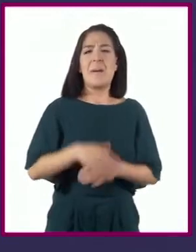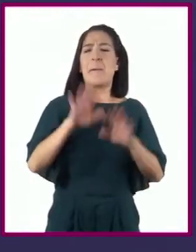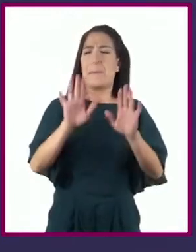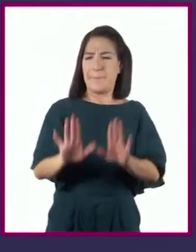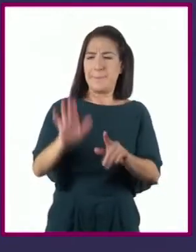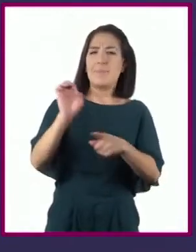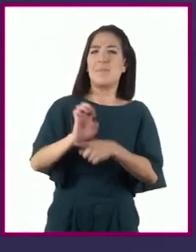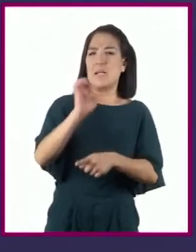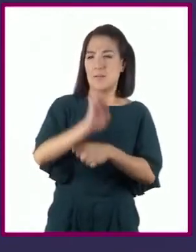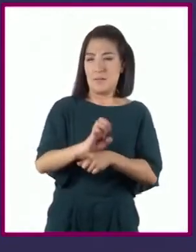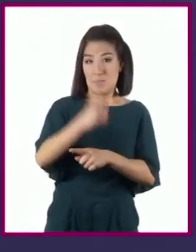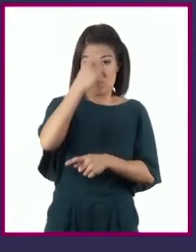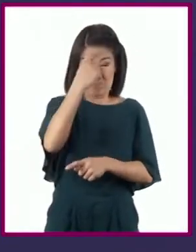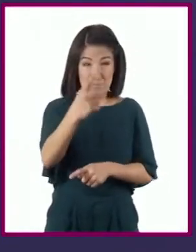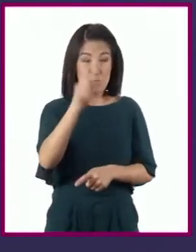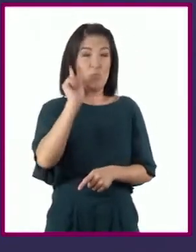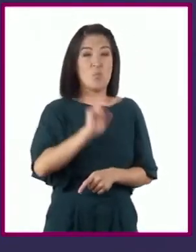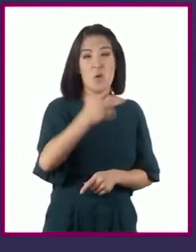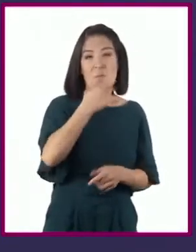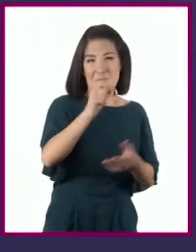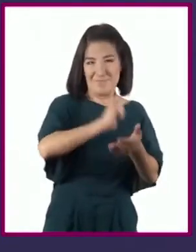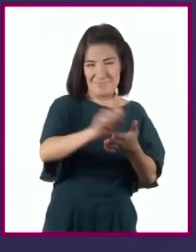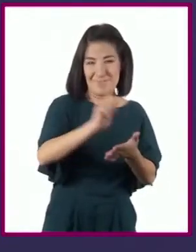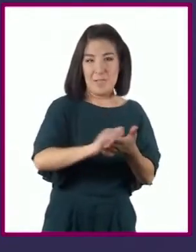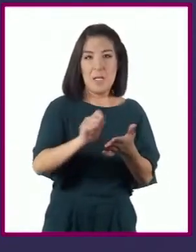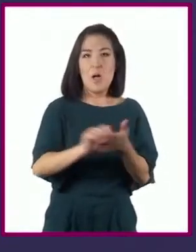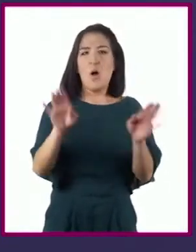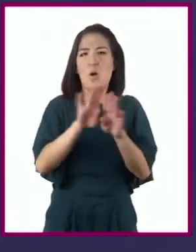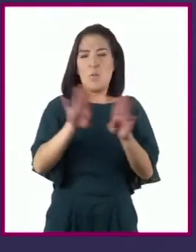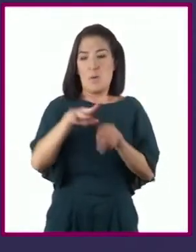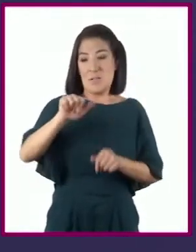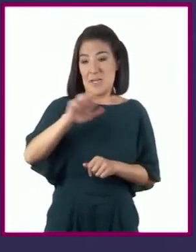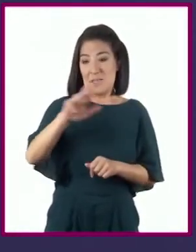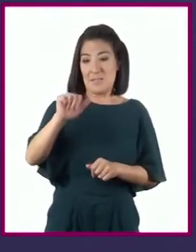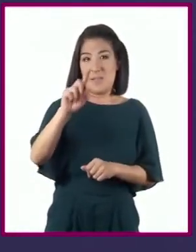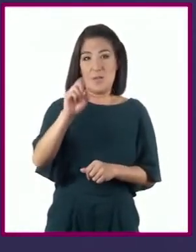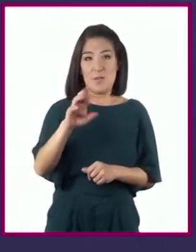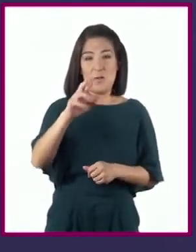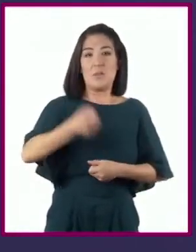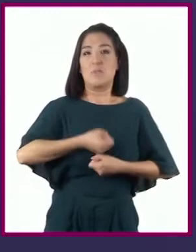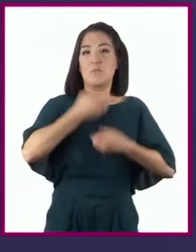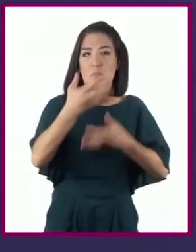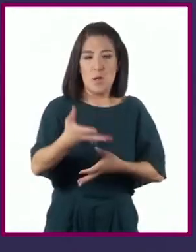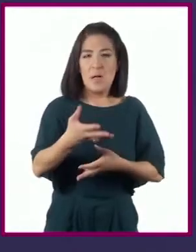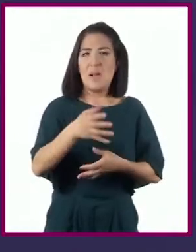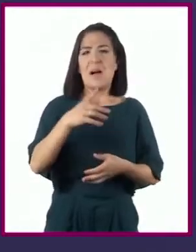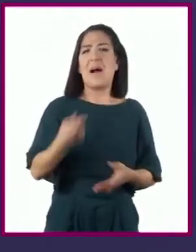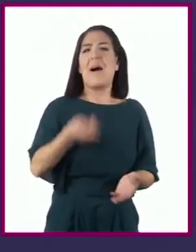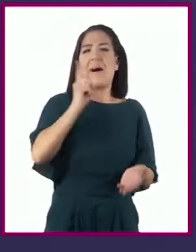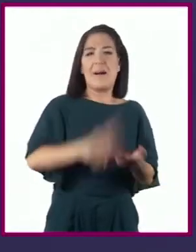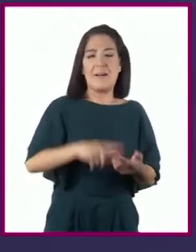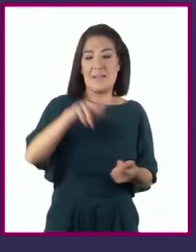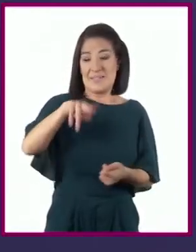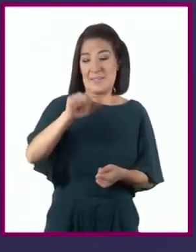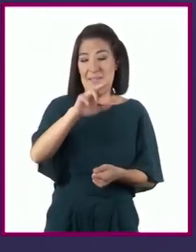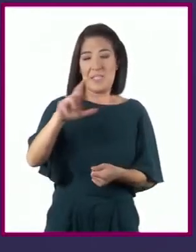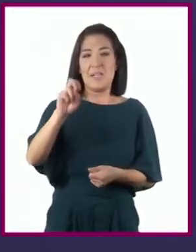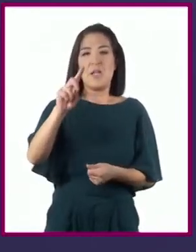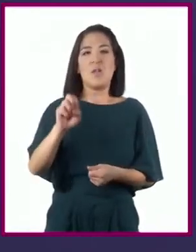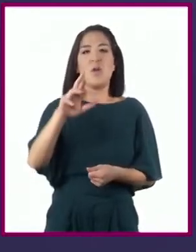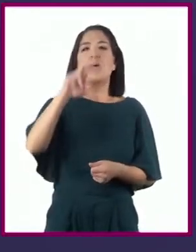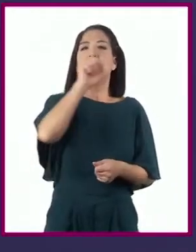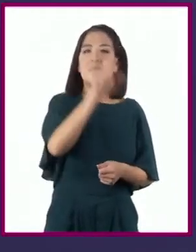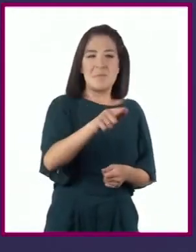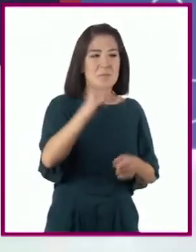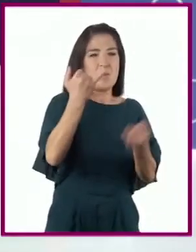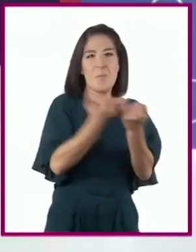Entonces, la autora o autor no es precisamente el narrador de la obra. Más bien, el narrador es una figura más dentro de los personajes de